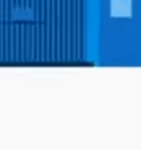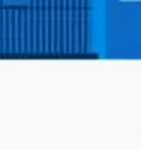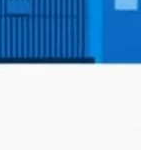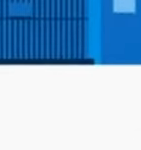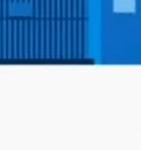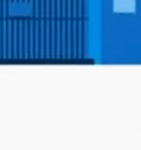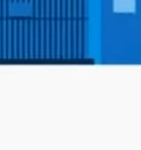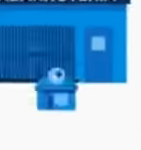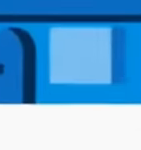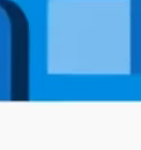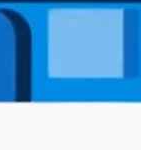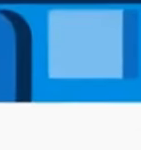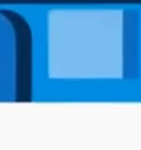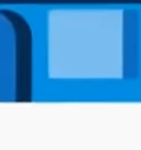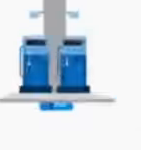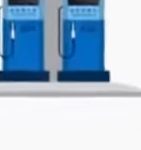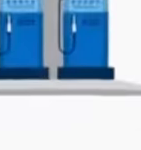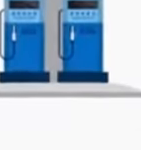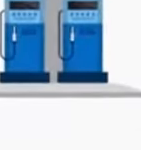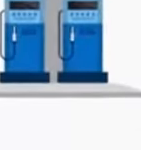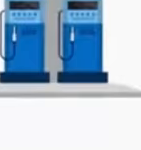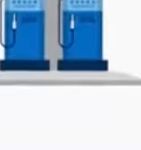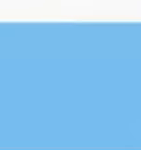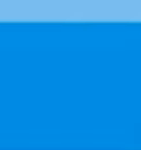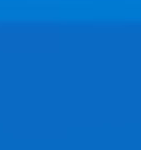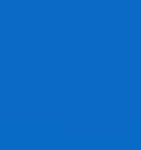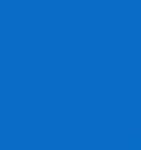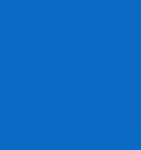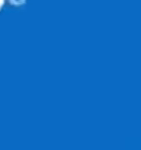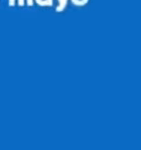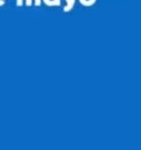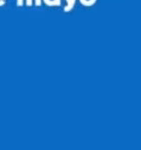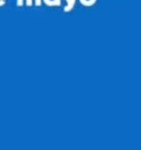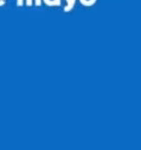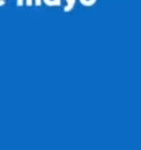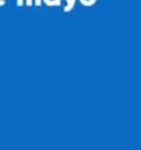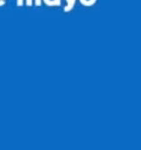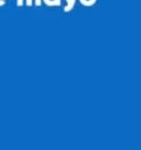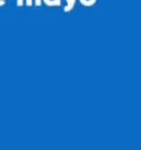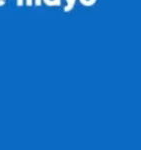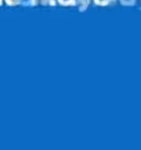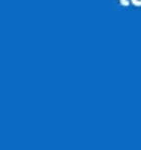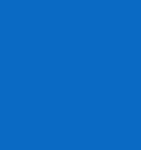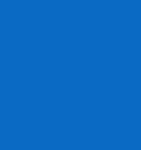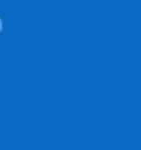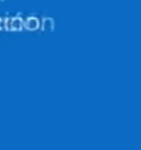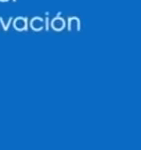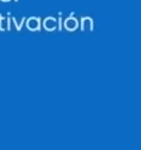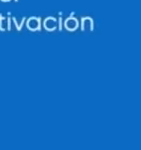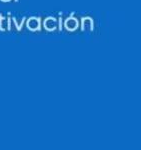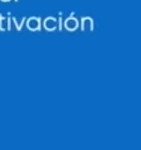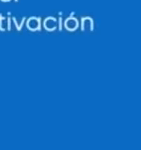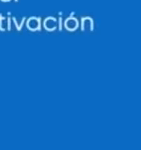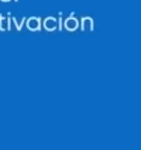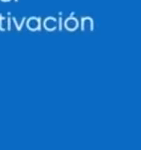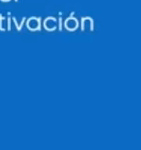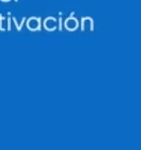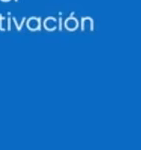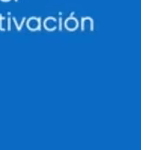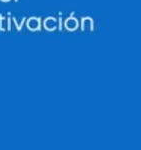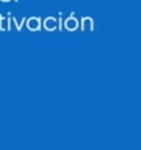supermercados, abarroterías, farmacias y gasolineras. Es importante que guardes tu factura de mayo con el texto Candidato